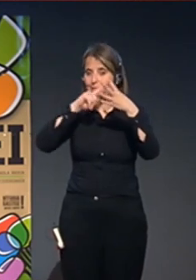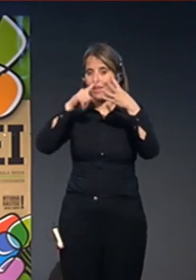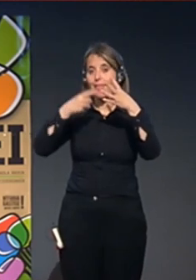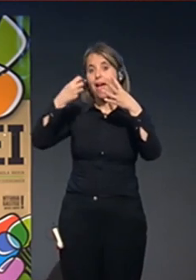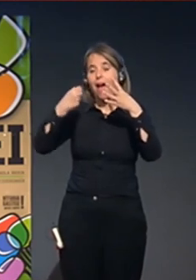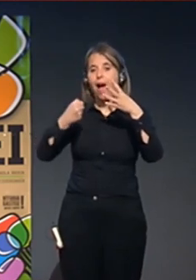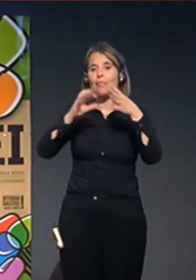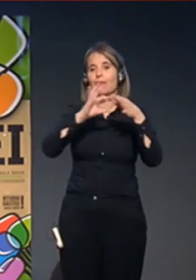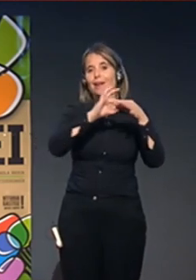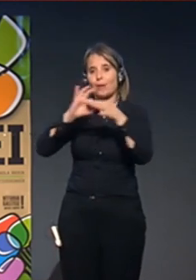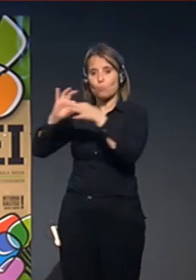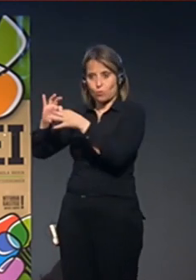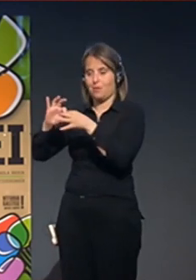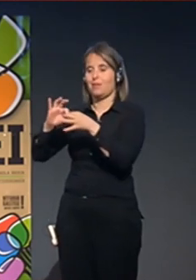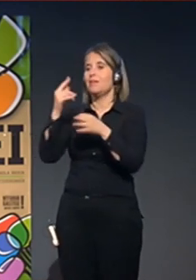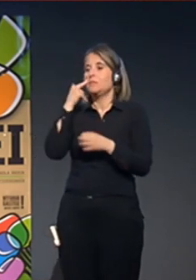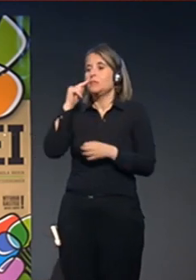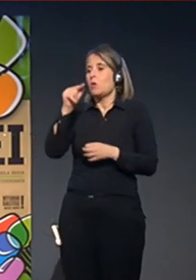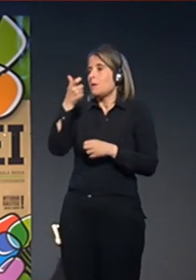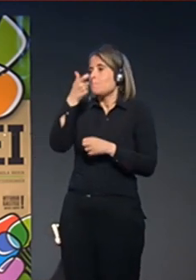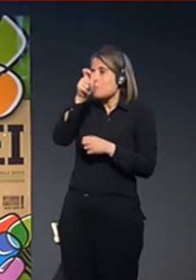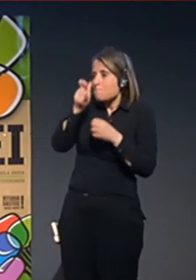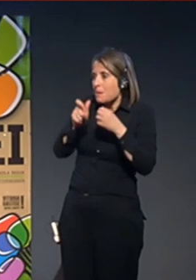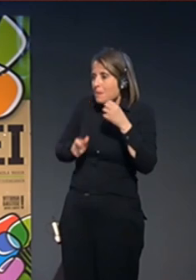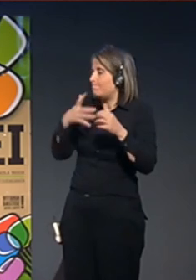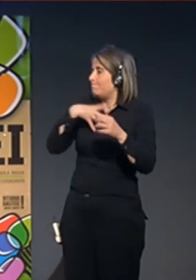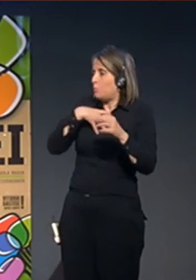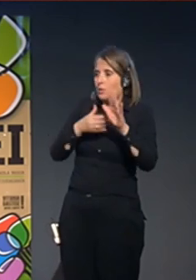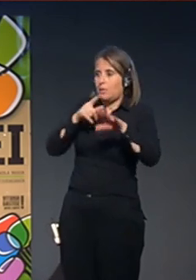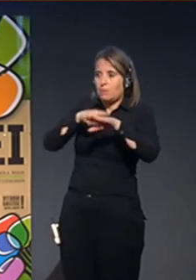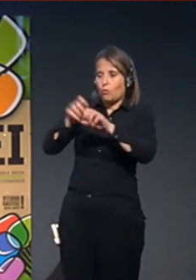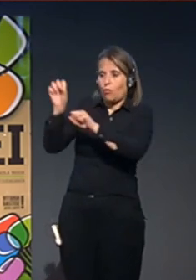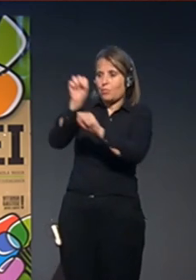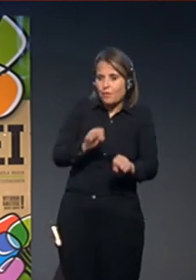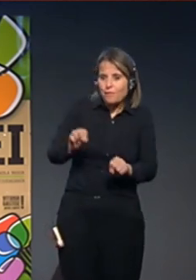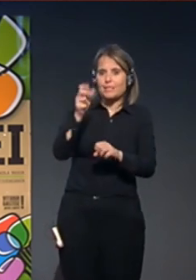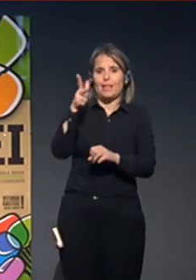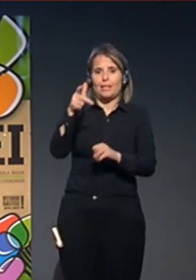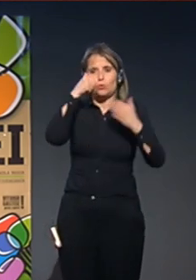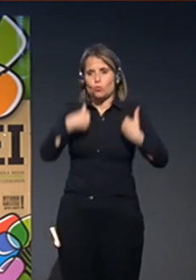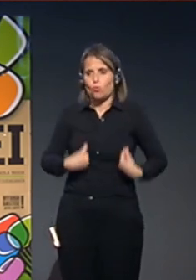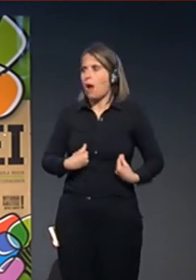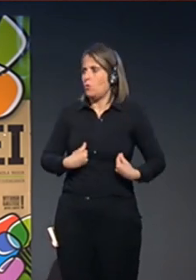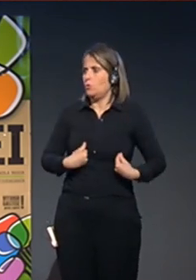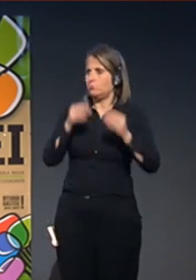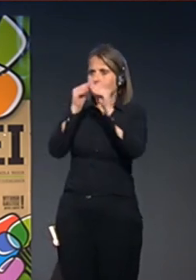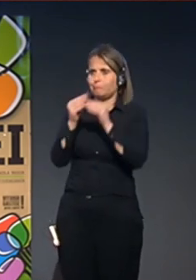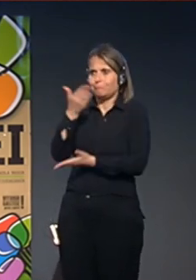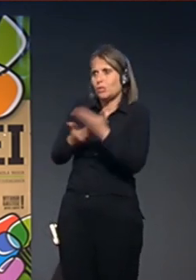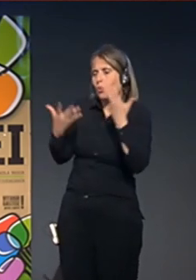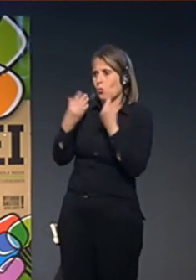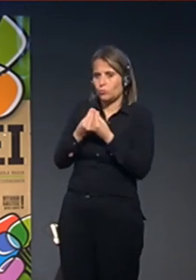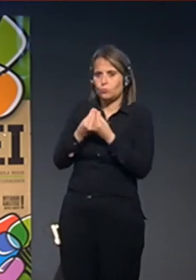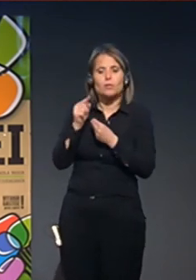de armonía no tenemos tiempo de desarrollar estos términos pero podríamos hacerlo junto a la defensa de los Derechos Humanos eh Y en esa